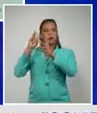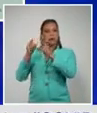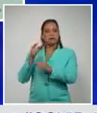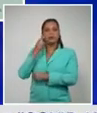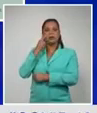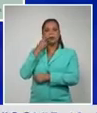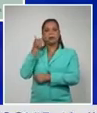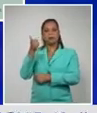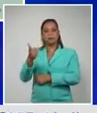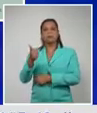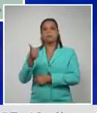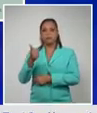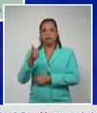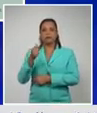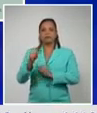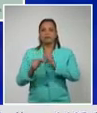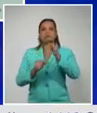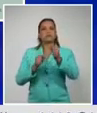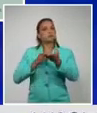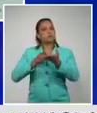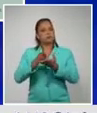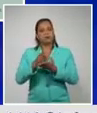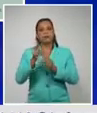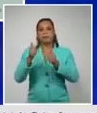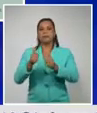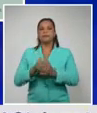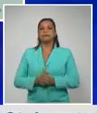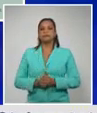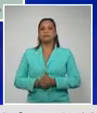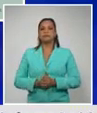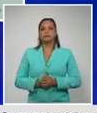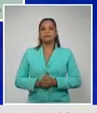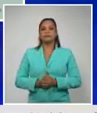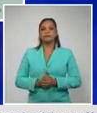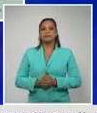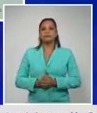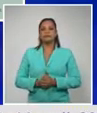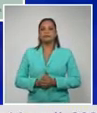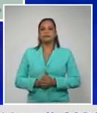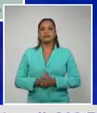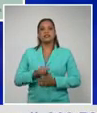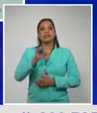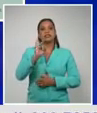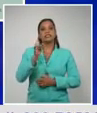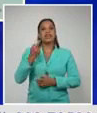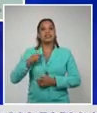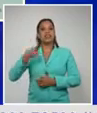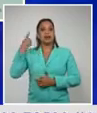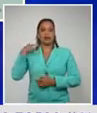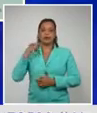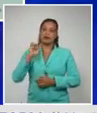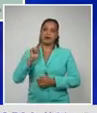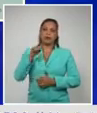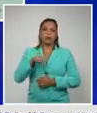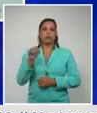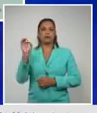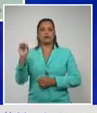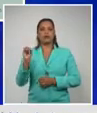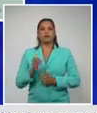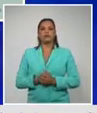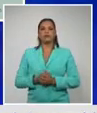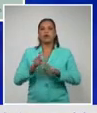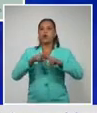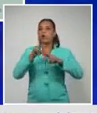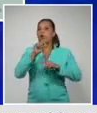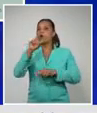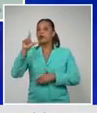lo mantienen. No reporta casos, tuvo 7 la jornada anterior. Holguín, otra provincia